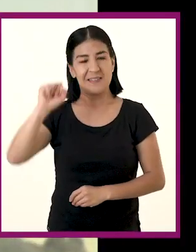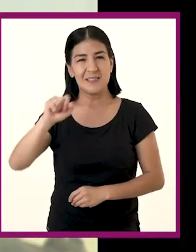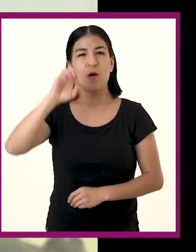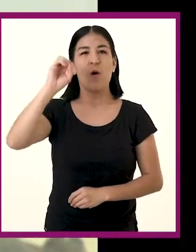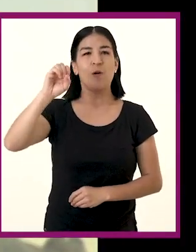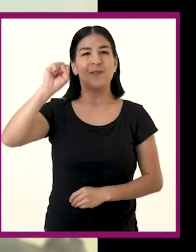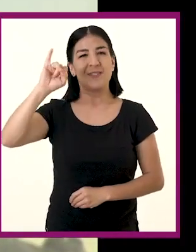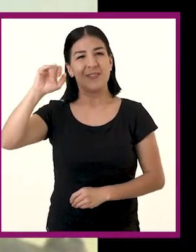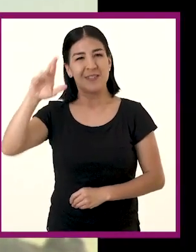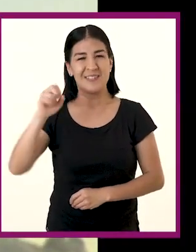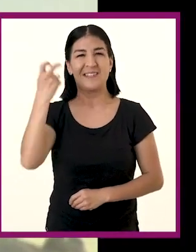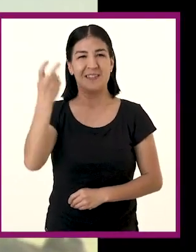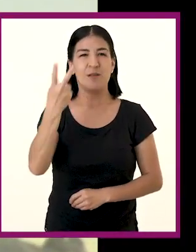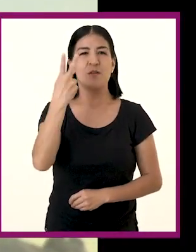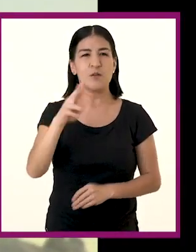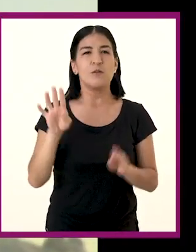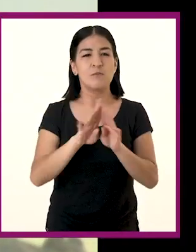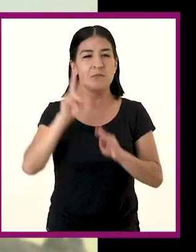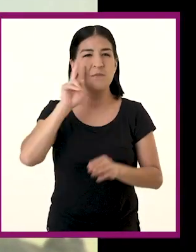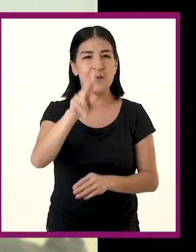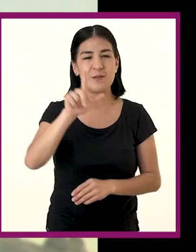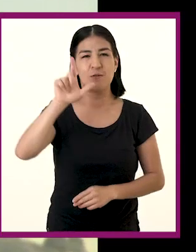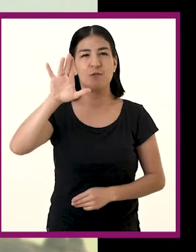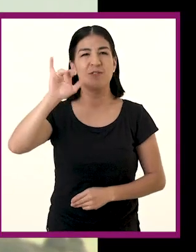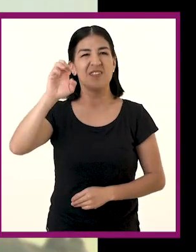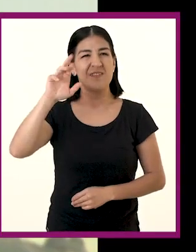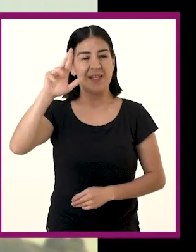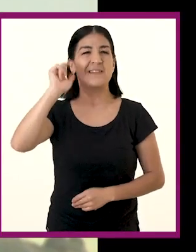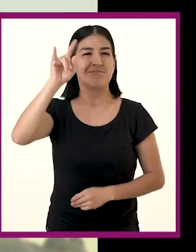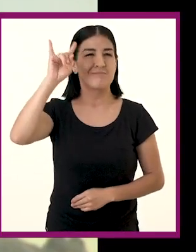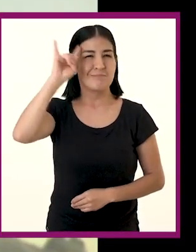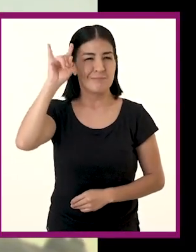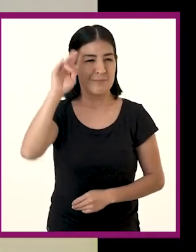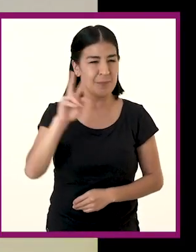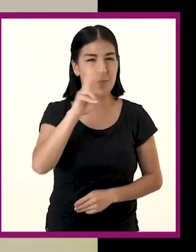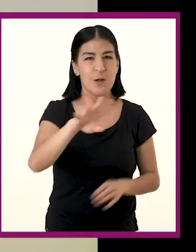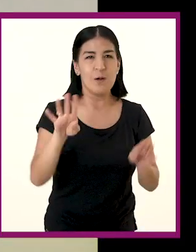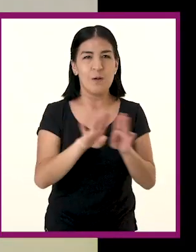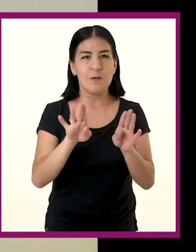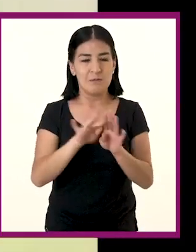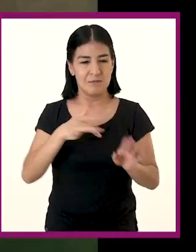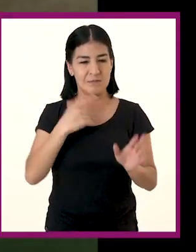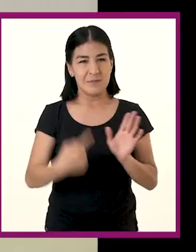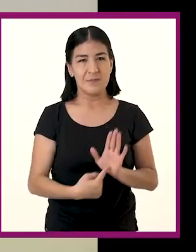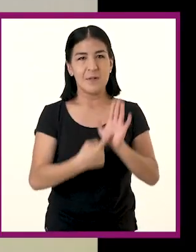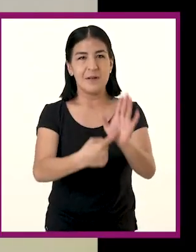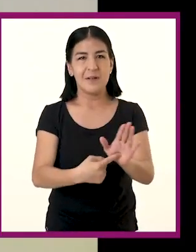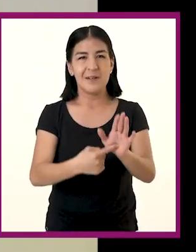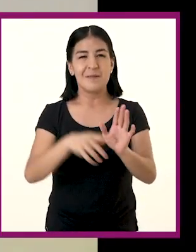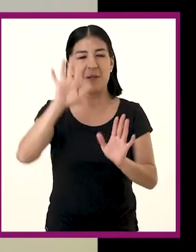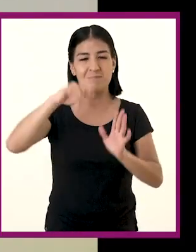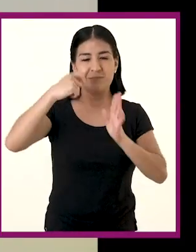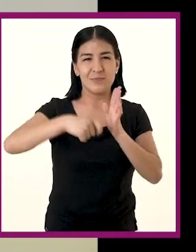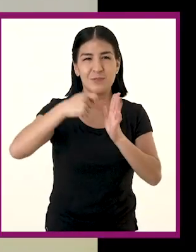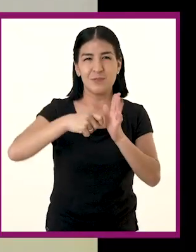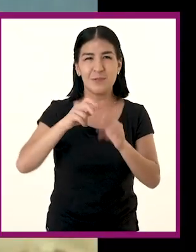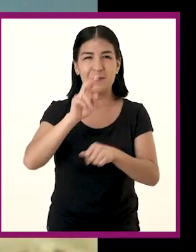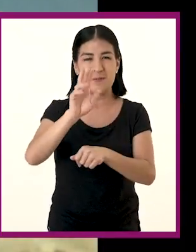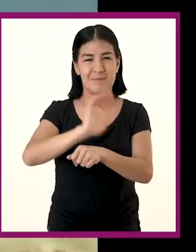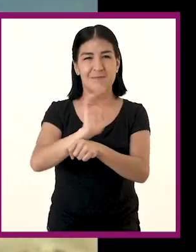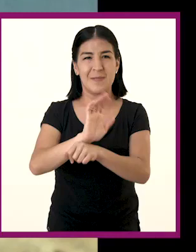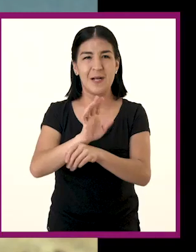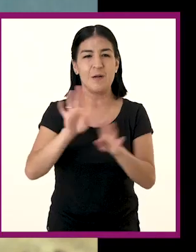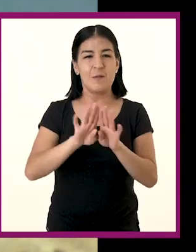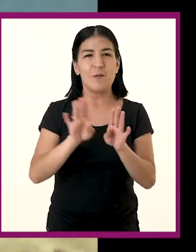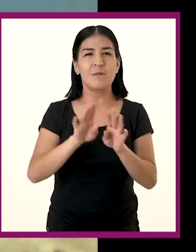egipcios, Isis y Osiris, convocan la era de Lucifer. La audiencia es guiada a través de un extraño soundtrack,